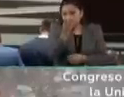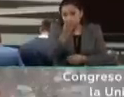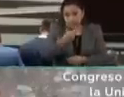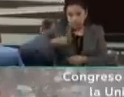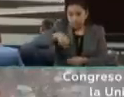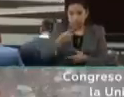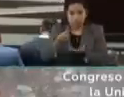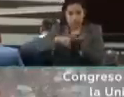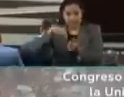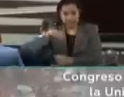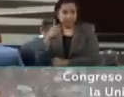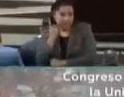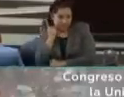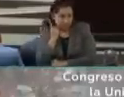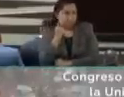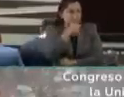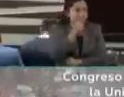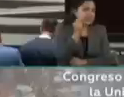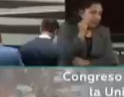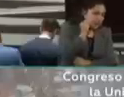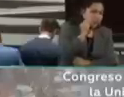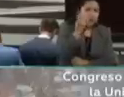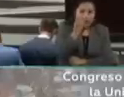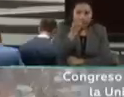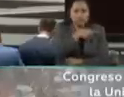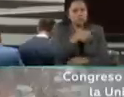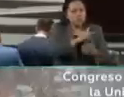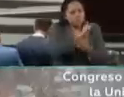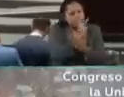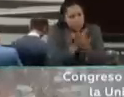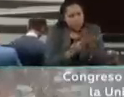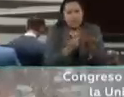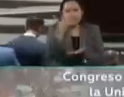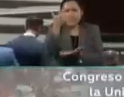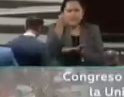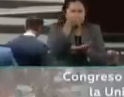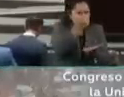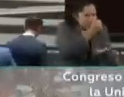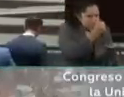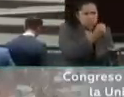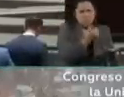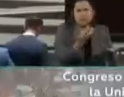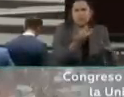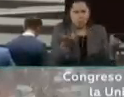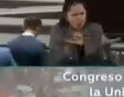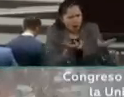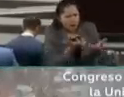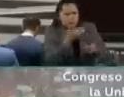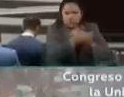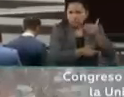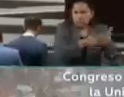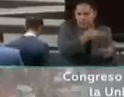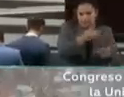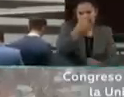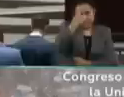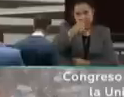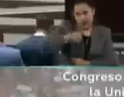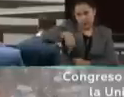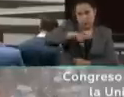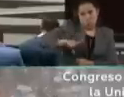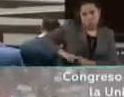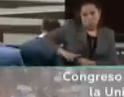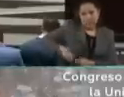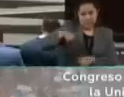cámaras, en programas, presupuestos y acciones del próximo e histórico gobierno de la República